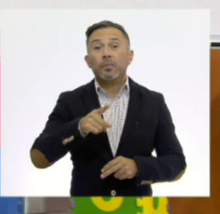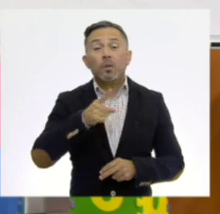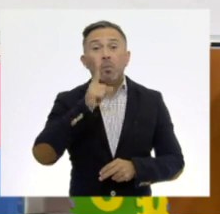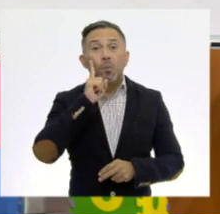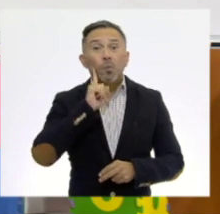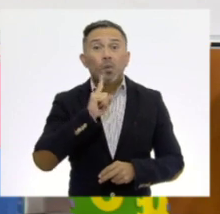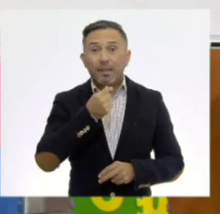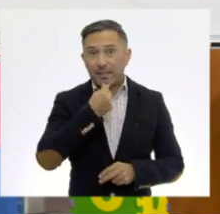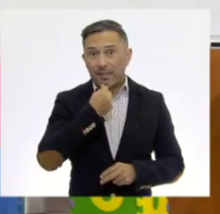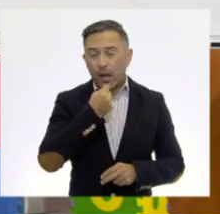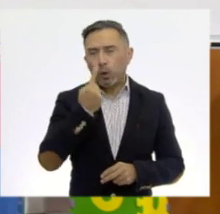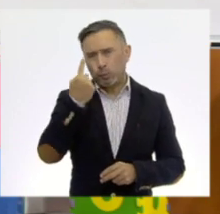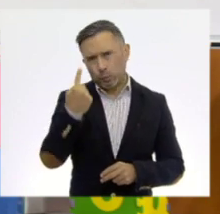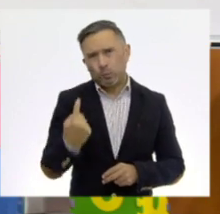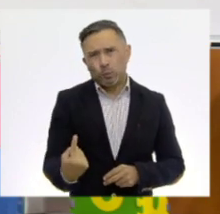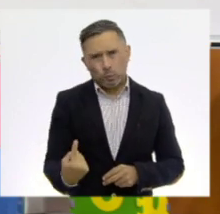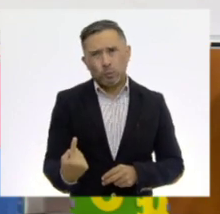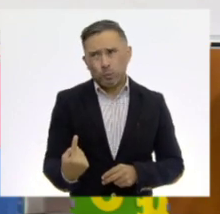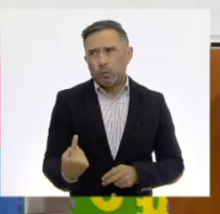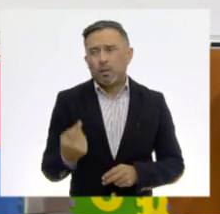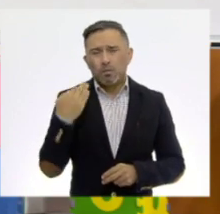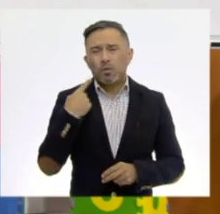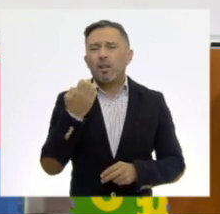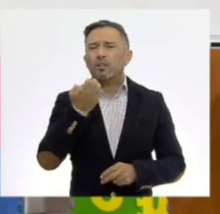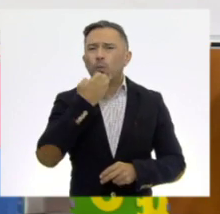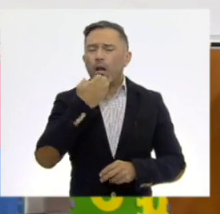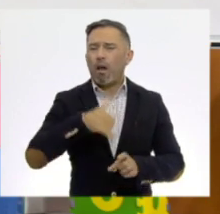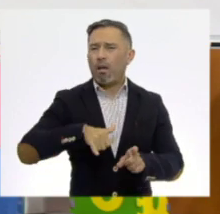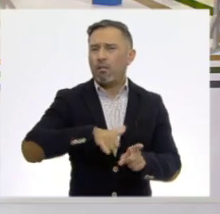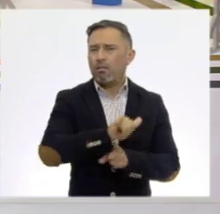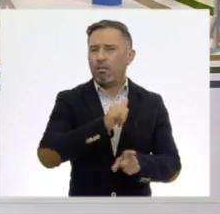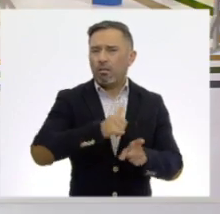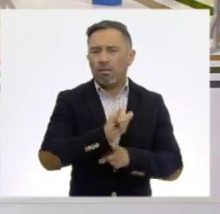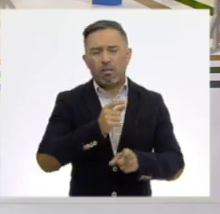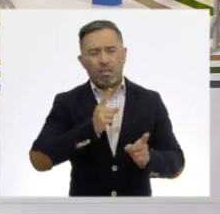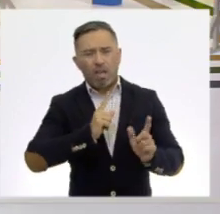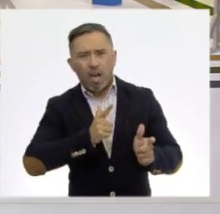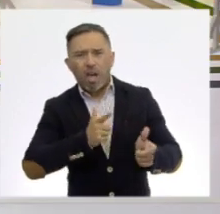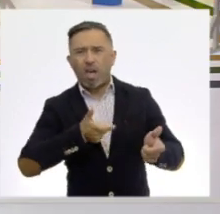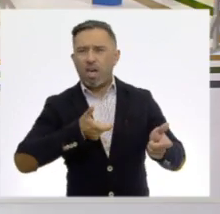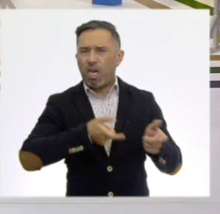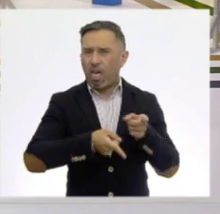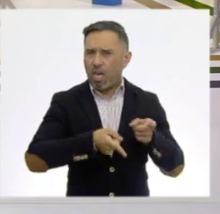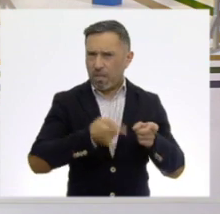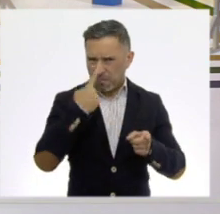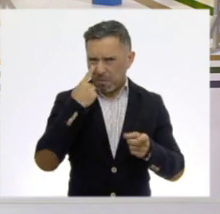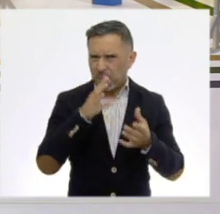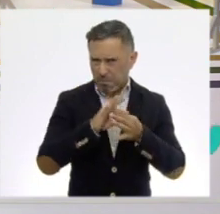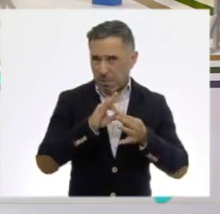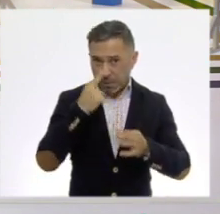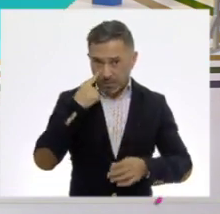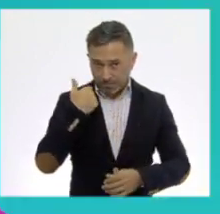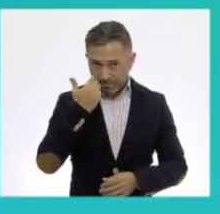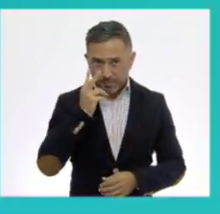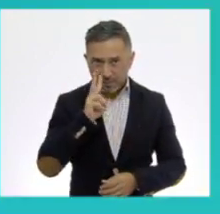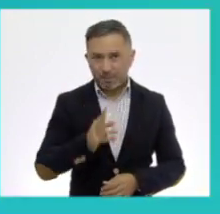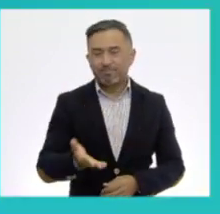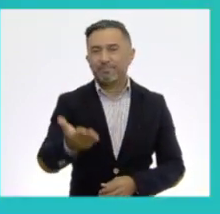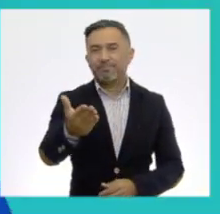que de pequeña sufrió acoso escolar. ¿Te gustaría escucharla? Vamos a conocer entonces esta historia.